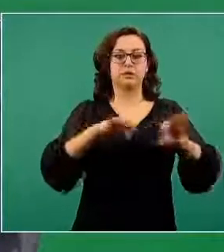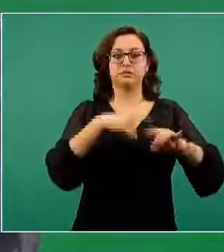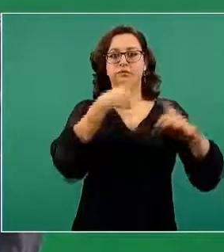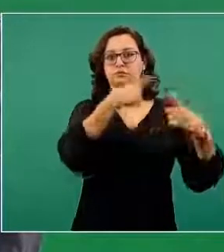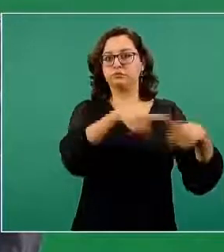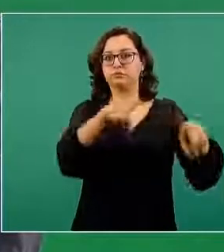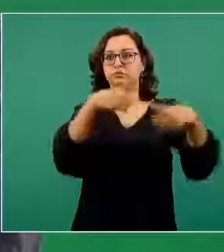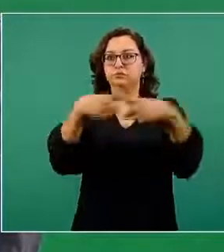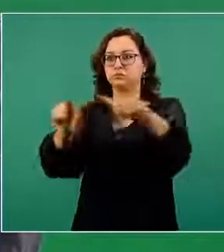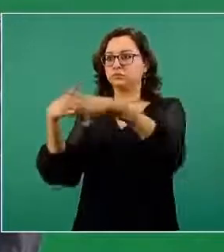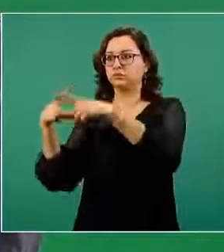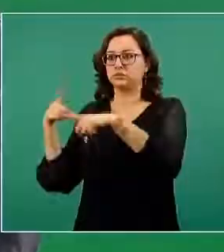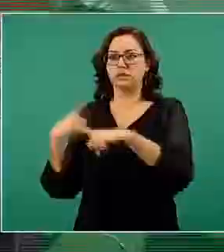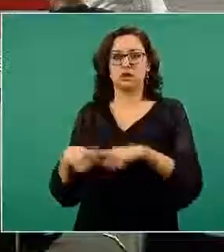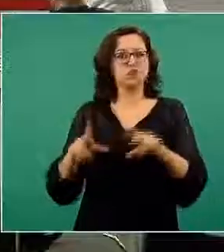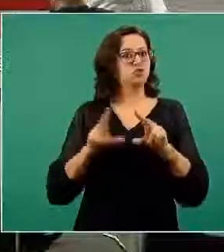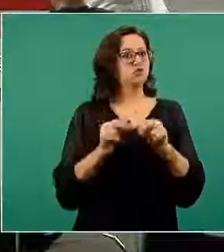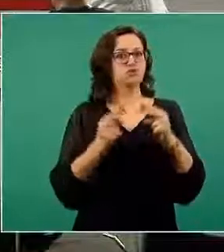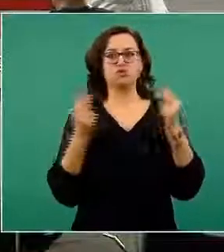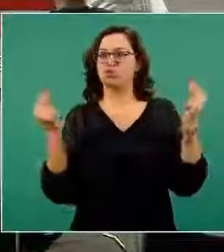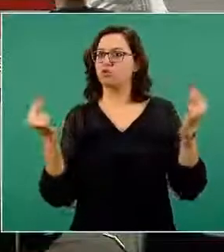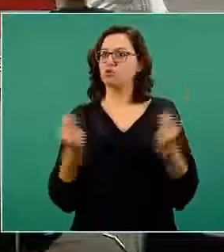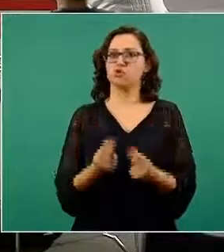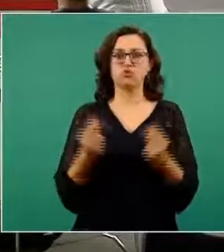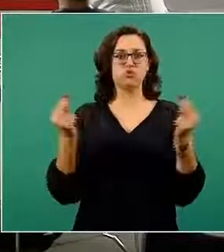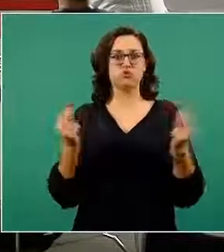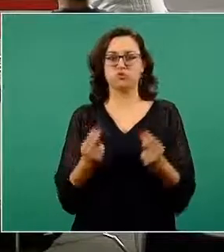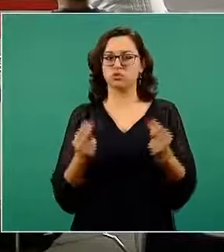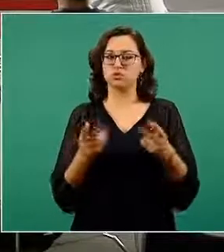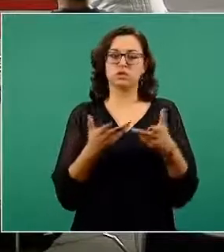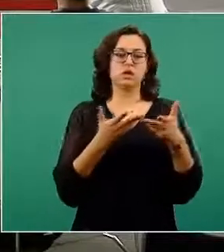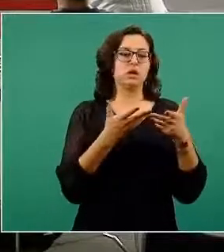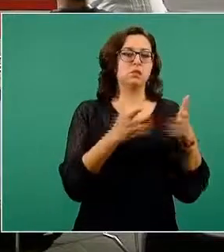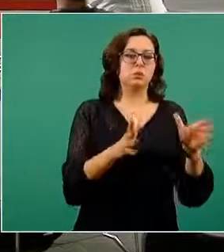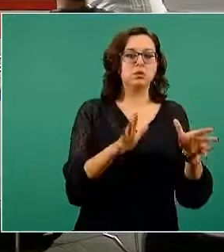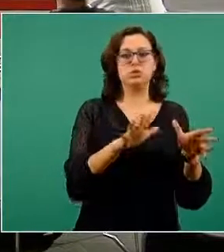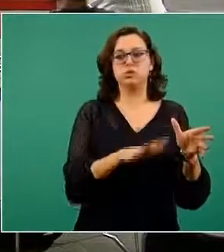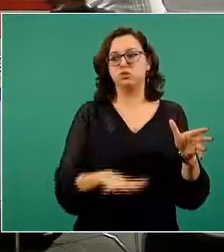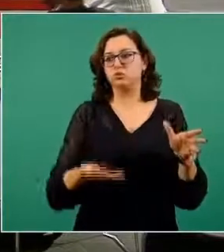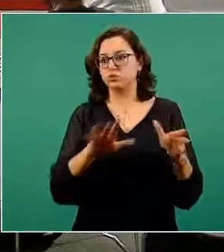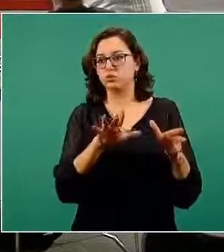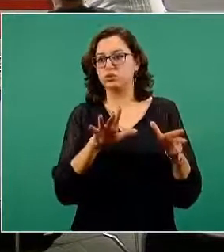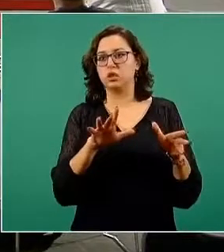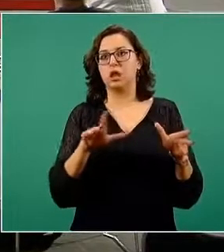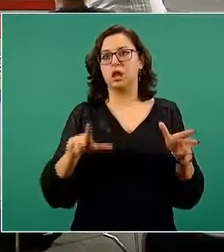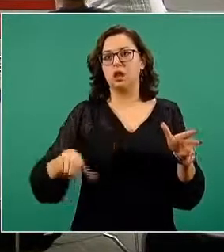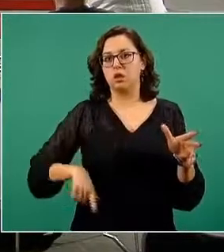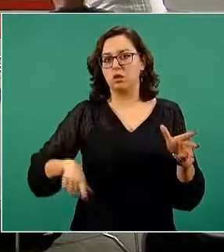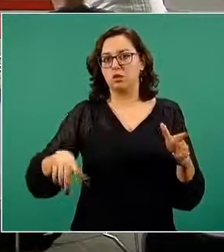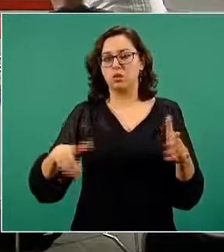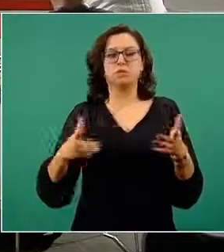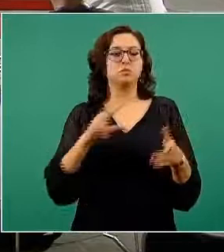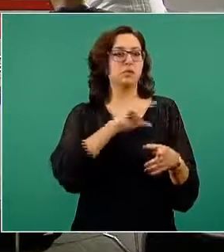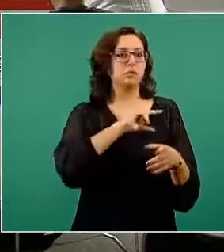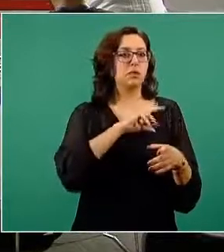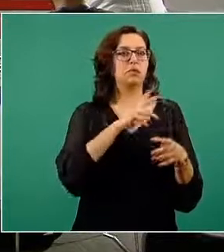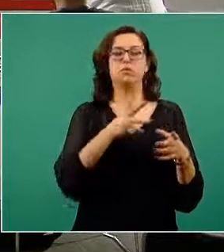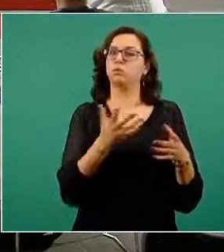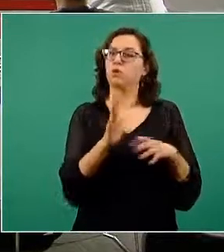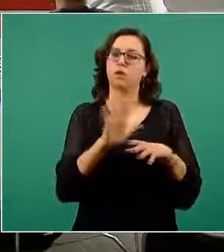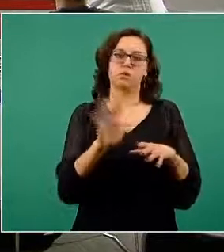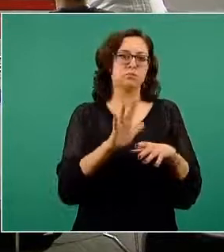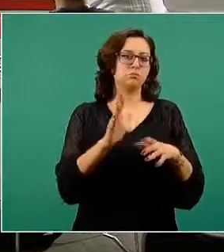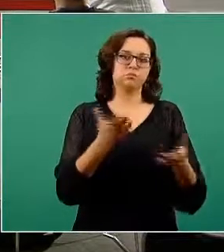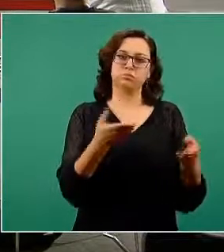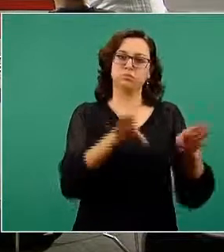actividades laborales en los sectores público, social y privado, excepto aquellas declaradas como esenciales. ¿Se